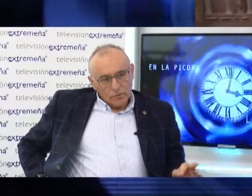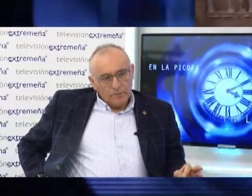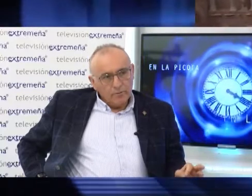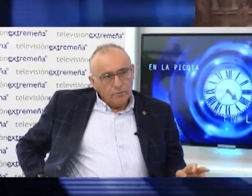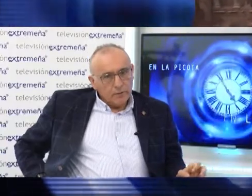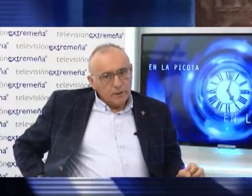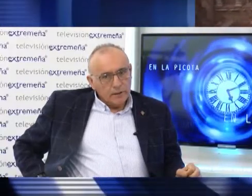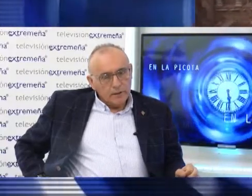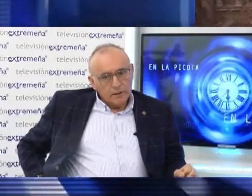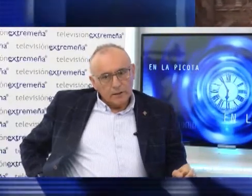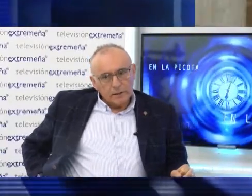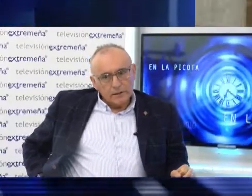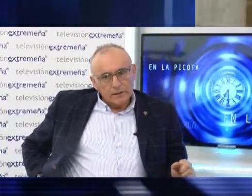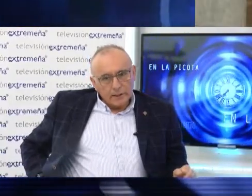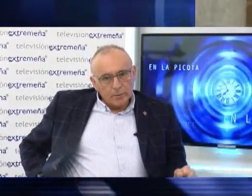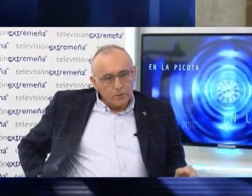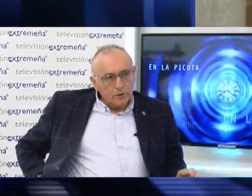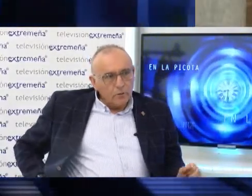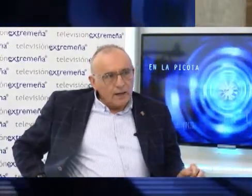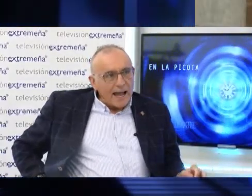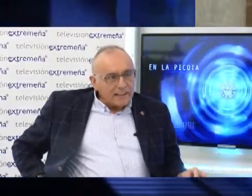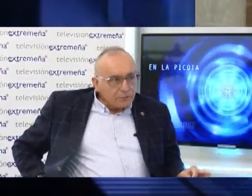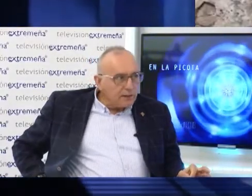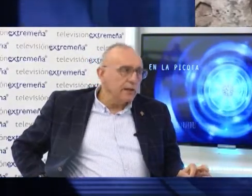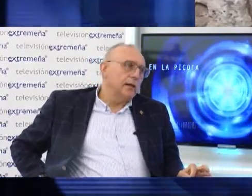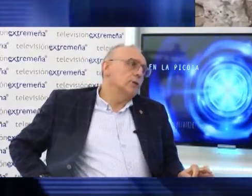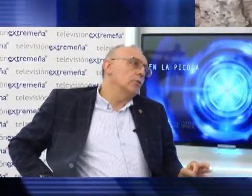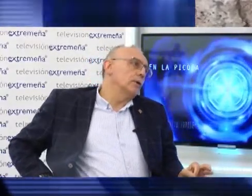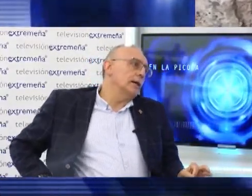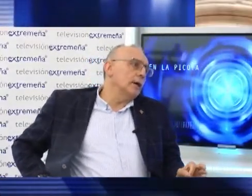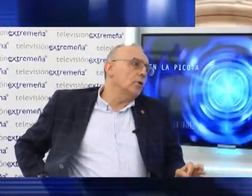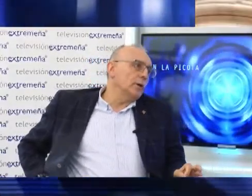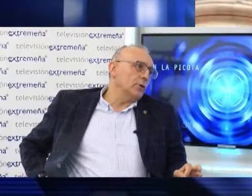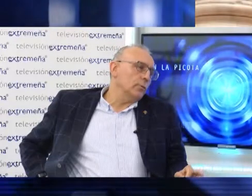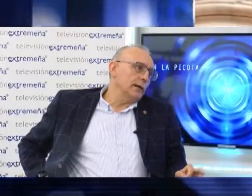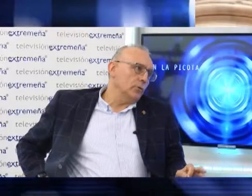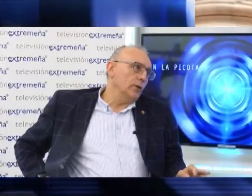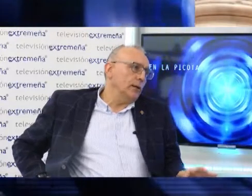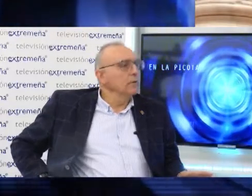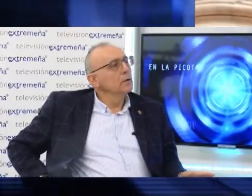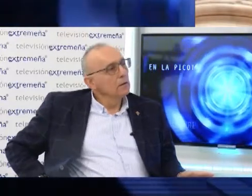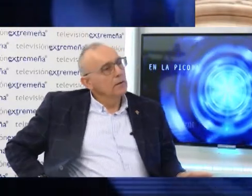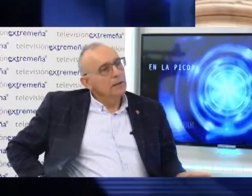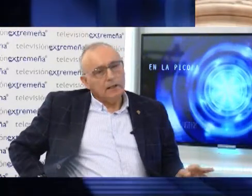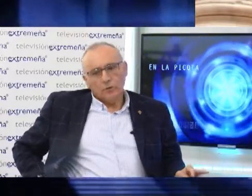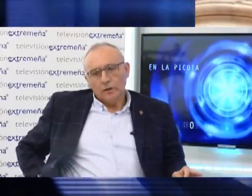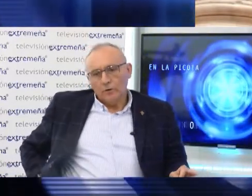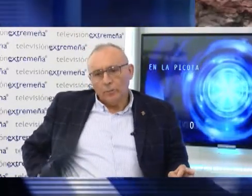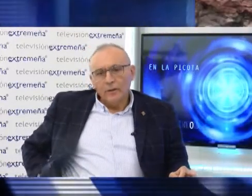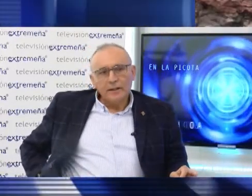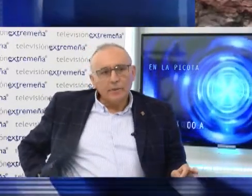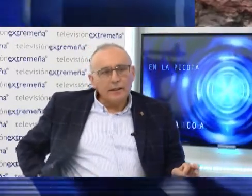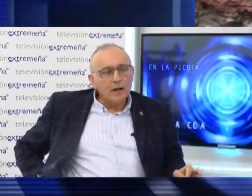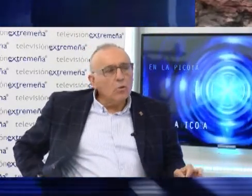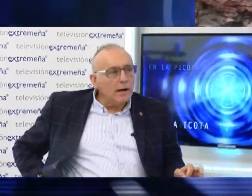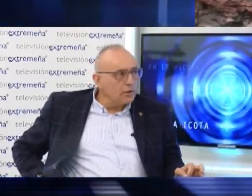He dicho al principio que se está produciendo una asfixia social y económica sobre la sociedad. La sociedad no